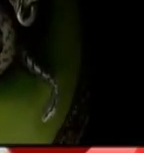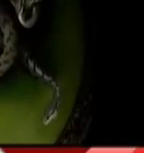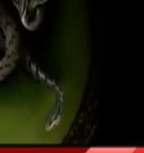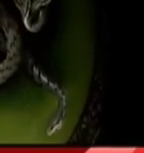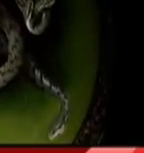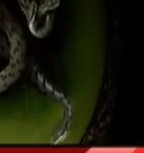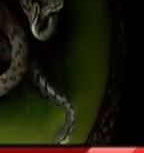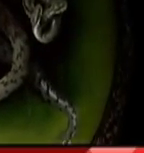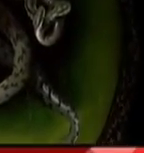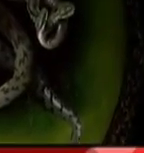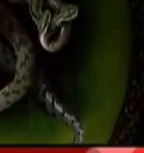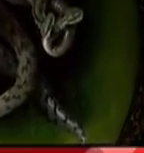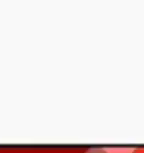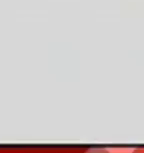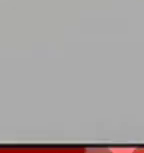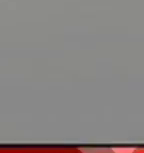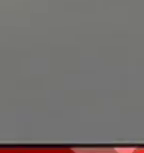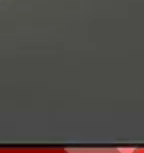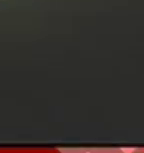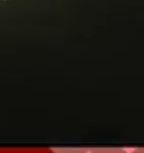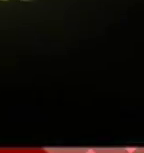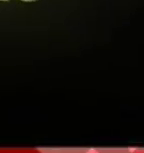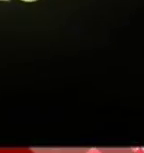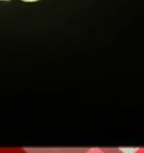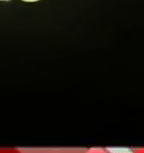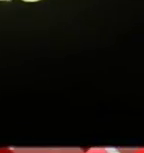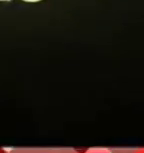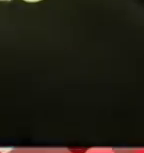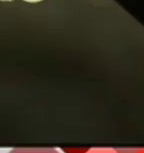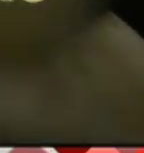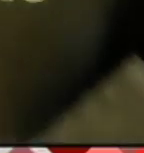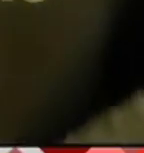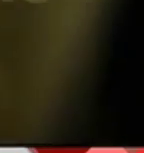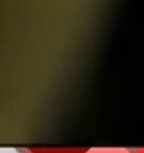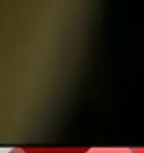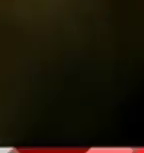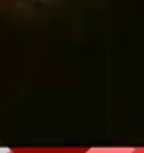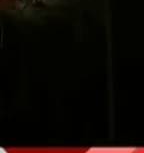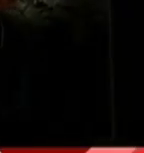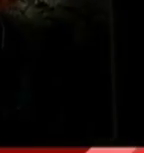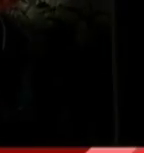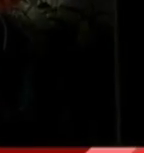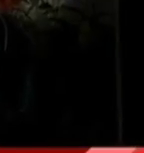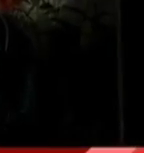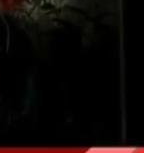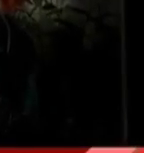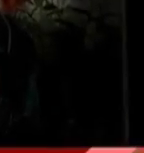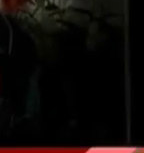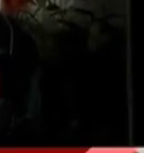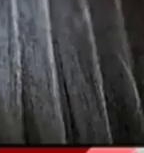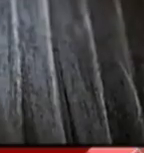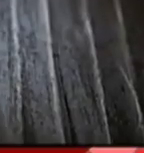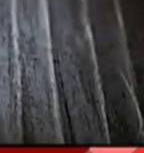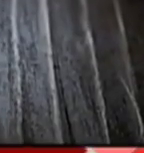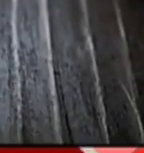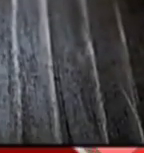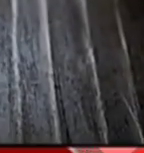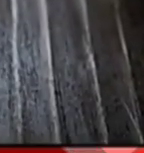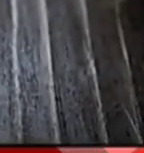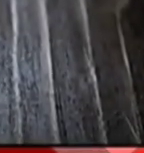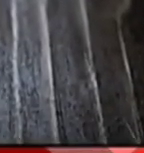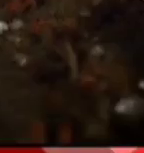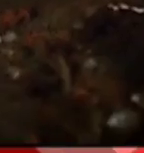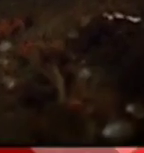Italia y Malta, filmando la película con tecnología de ultra alta definición, lo que permitió descubrir detalles que el ojo